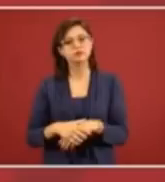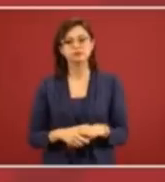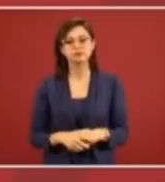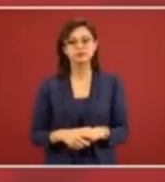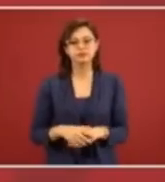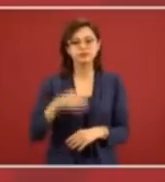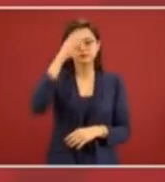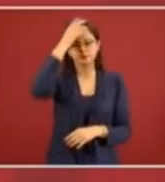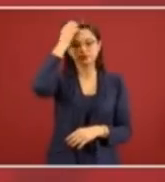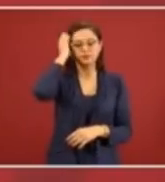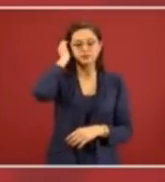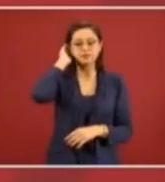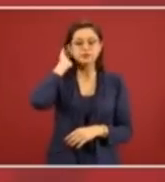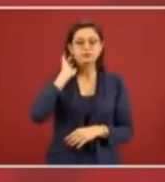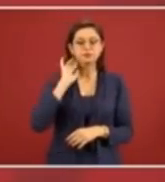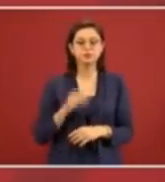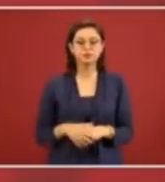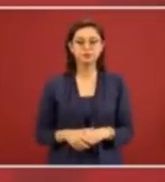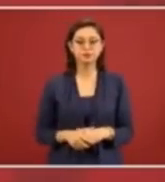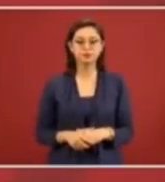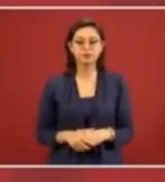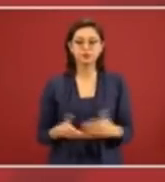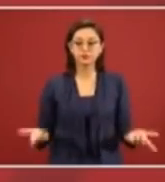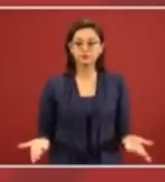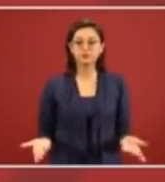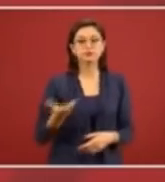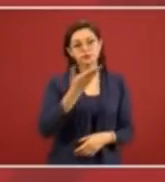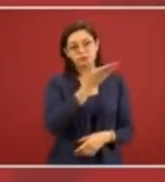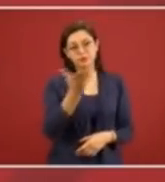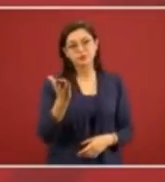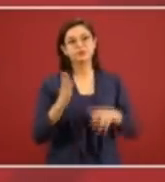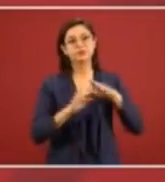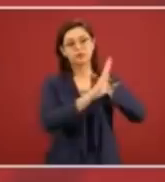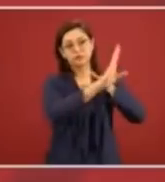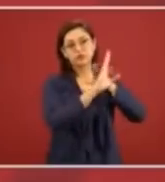Decirles a los que nos están escuchando, paisanos,